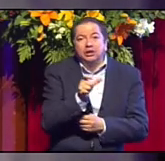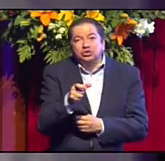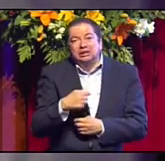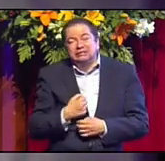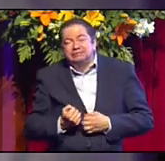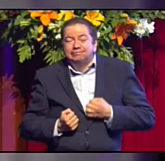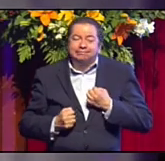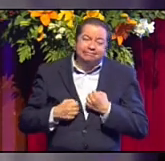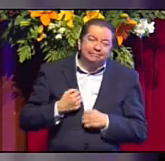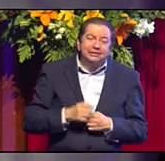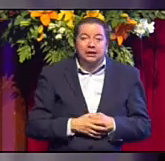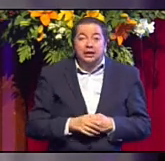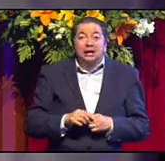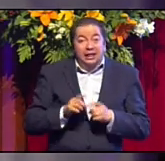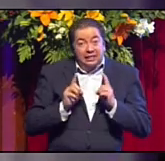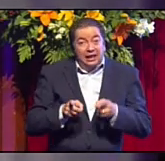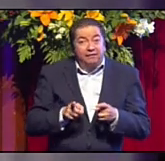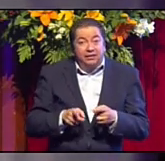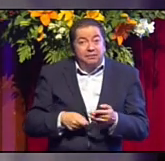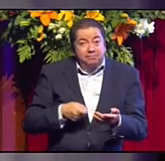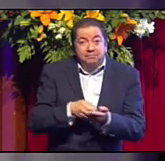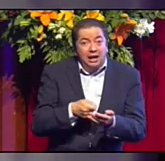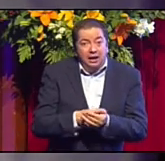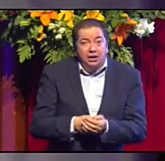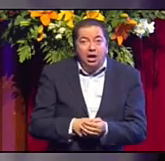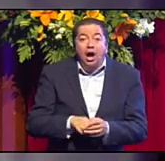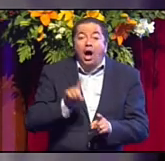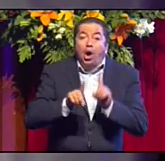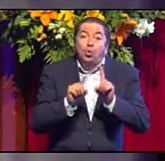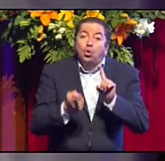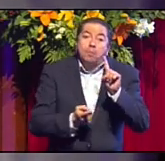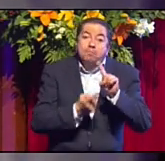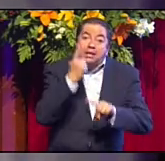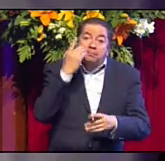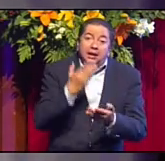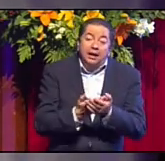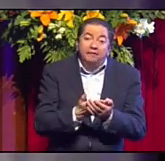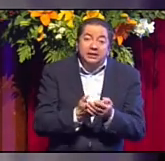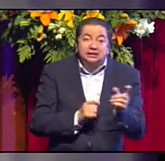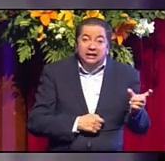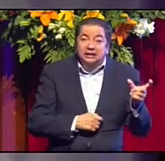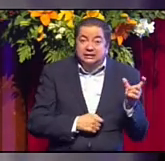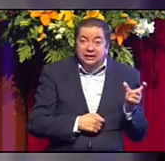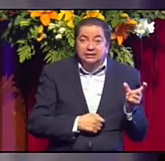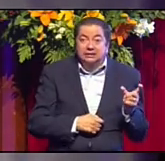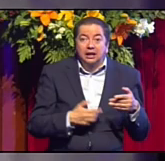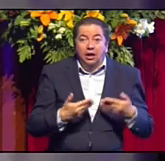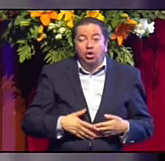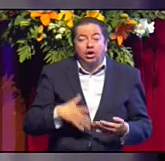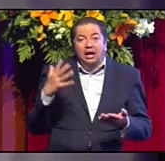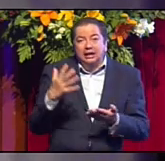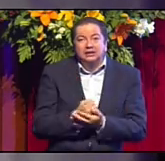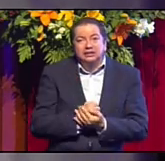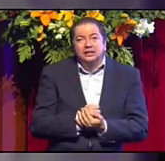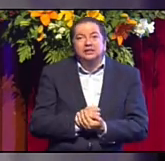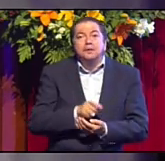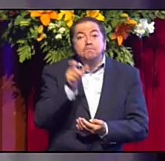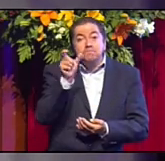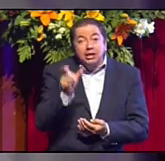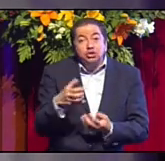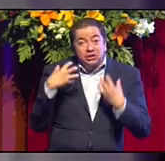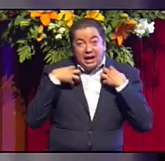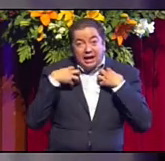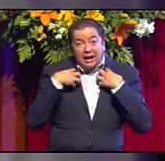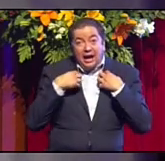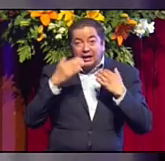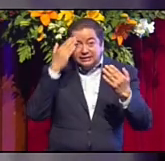nuestros vecinos que les correspondía y a aquellos que por primera vez están sacando la licencia. Hemos logrado en estos días que la persona que está a